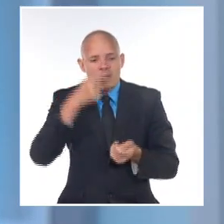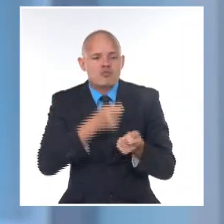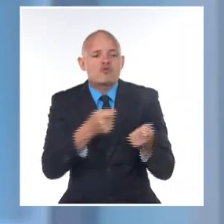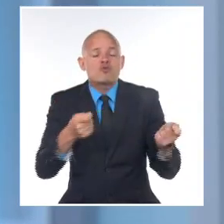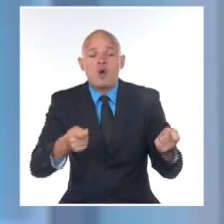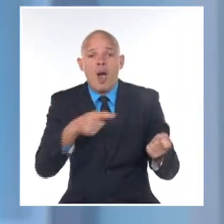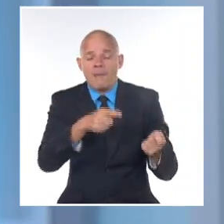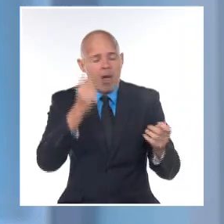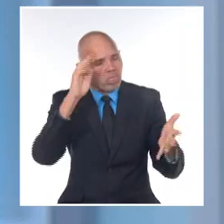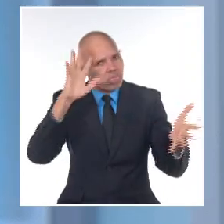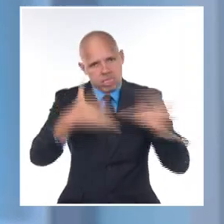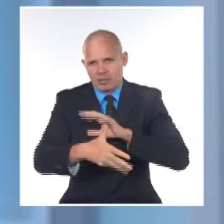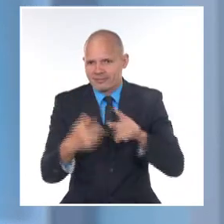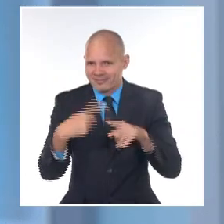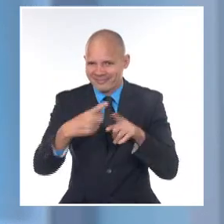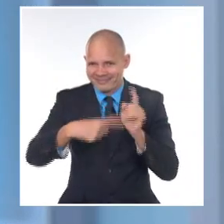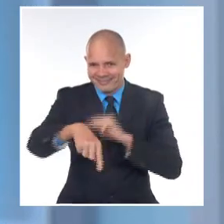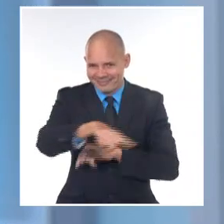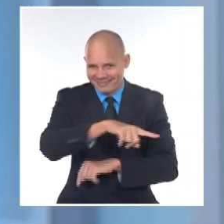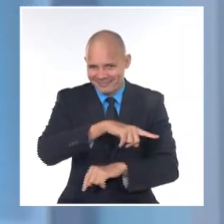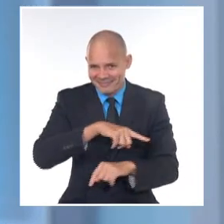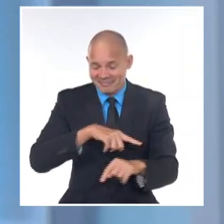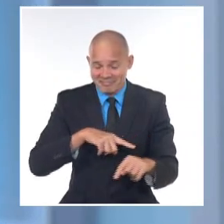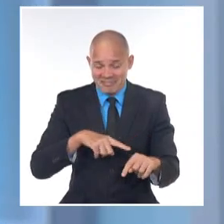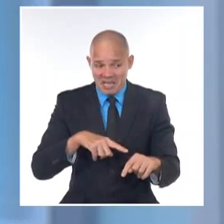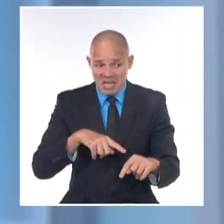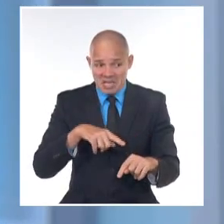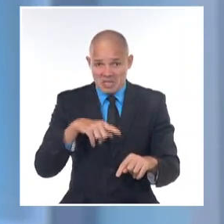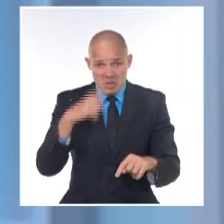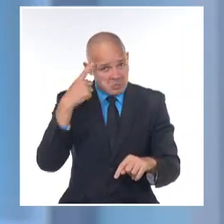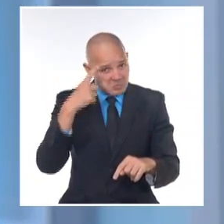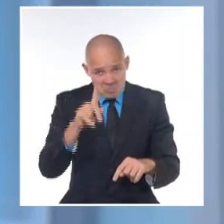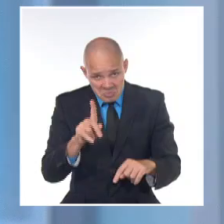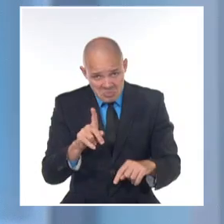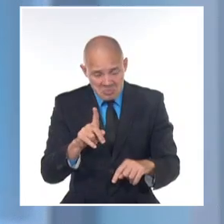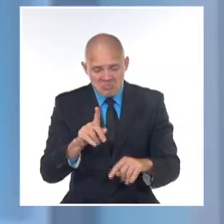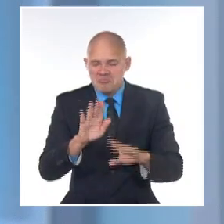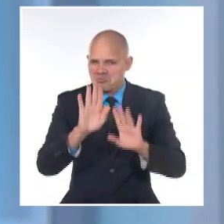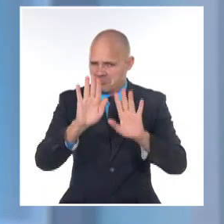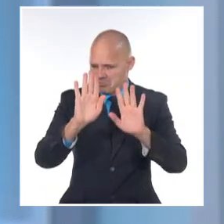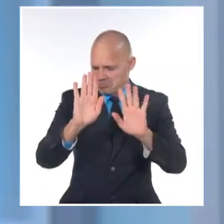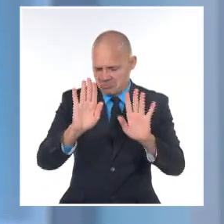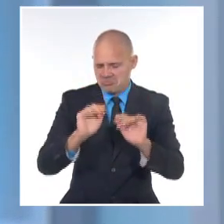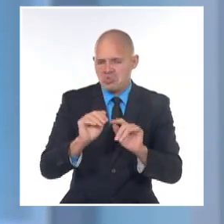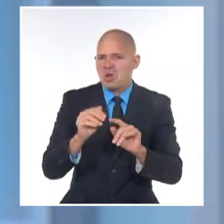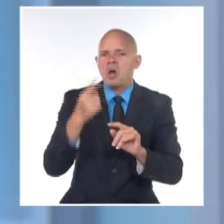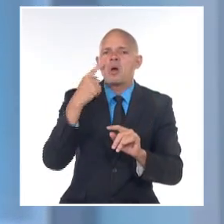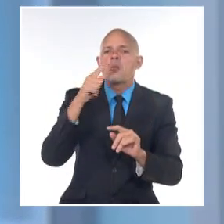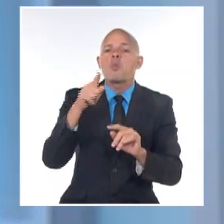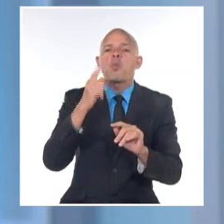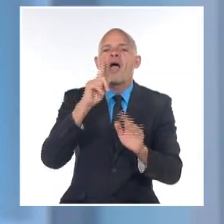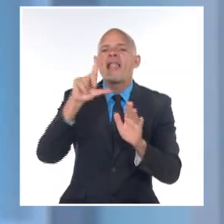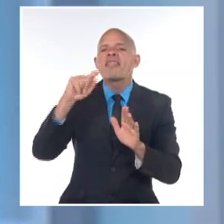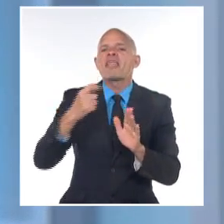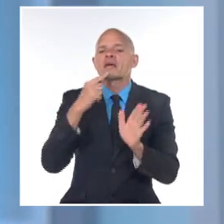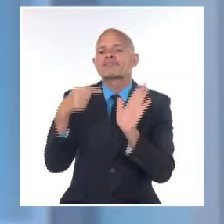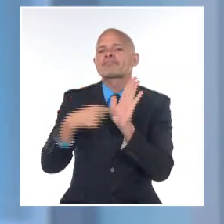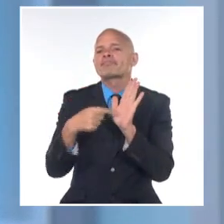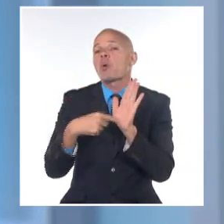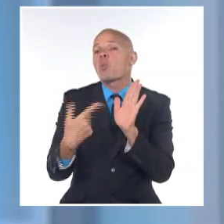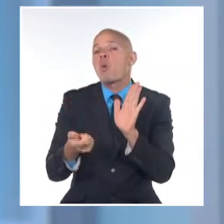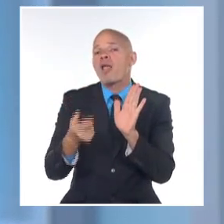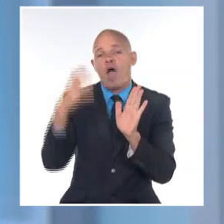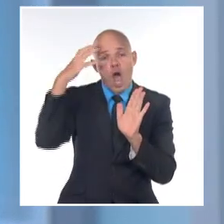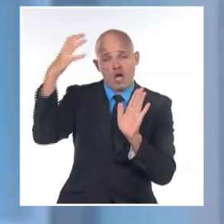cubano. Si alguien tuviera duda, sencillamente tiene que recurrir a estudiar los documentos, como tú hacías mención, que el gobierno de Estados Unidos ha publicado y que están